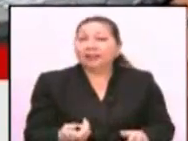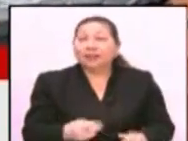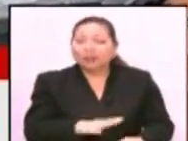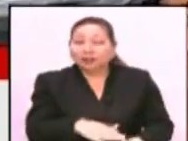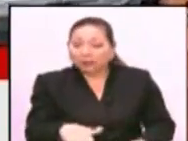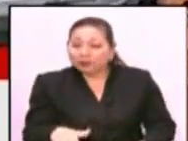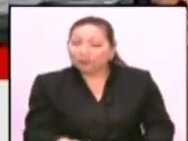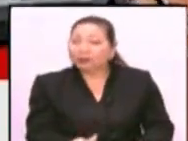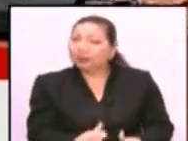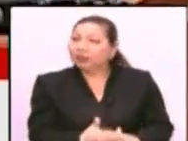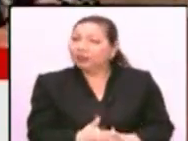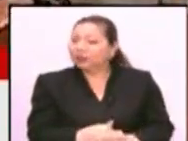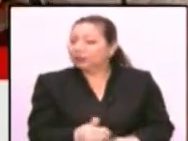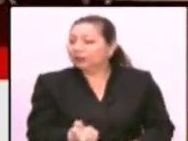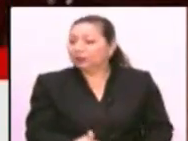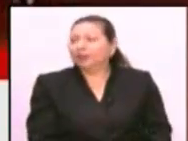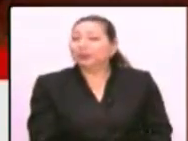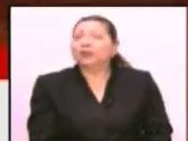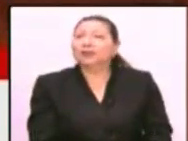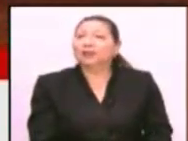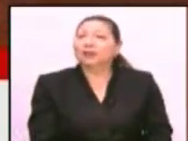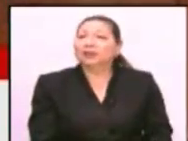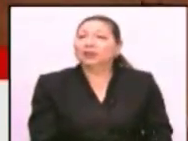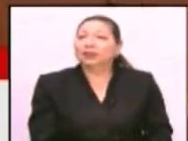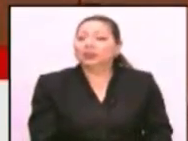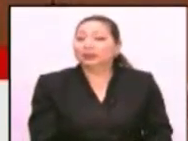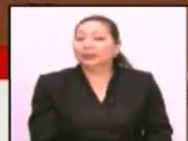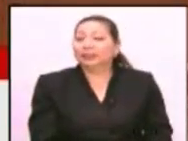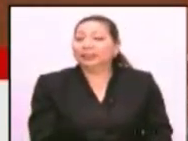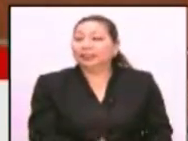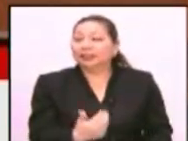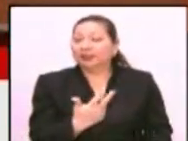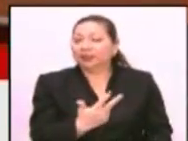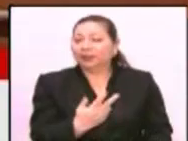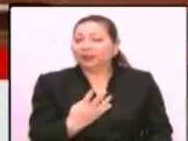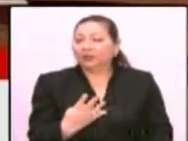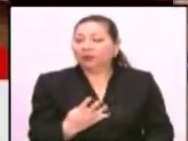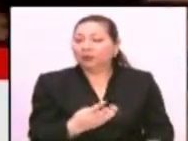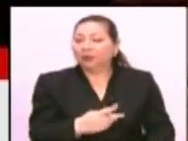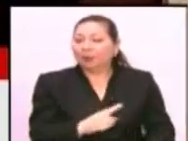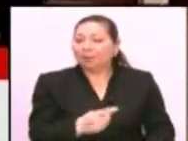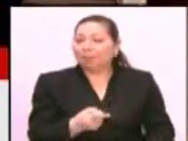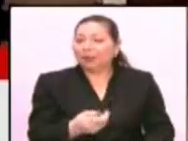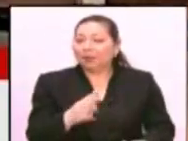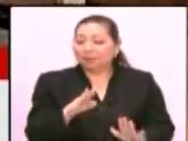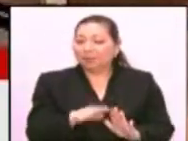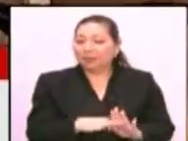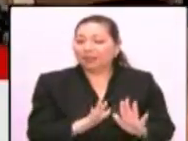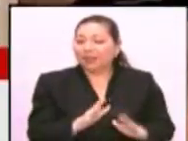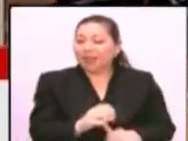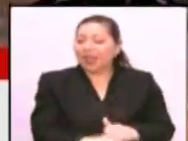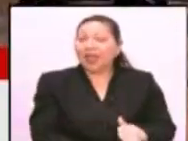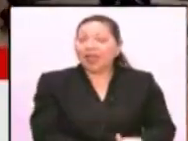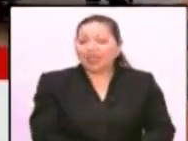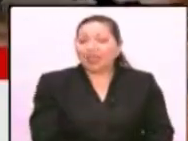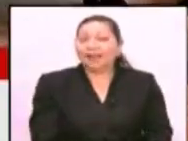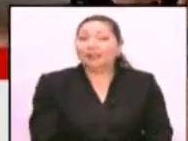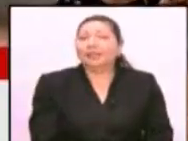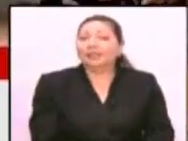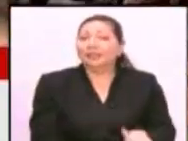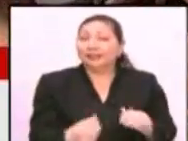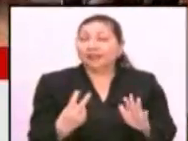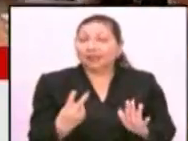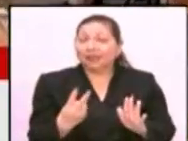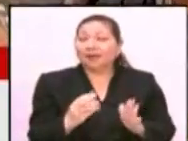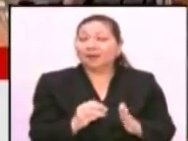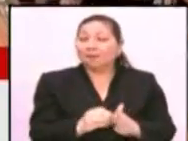menor de edad, entre otros. Pero hay 39.000 que tienen penas menores a 10 años. 7 de cada